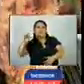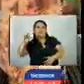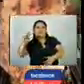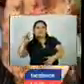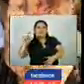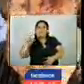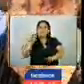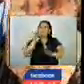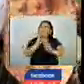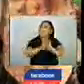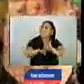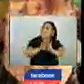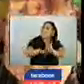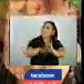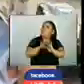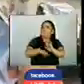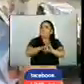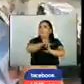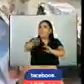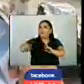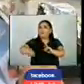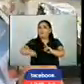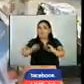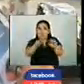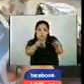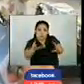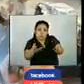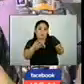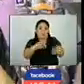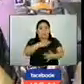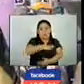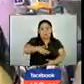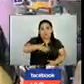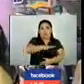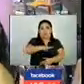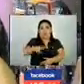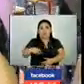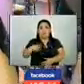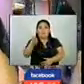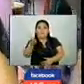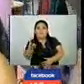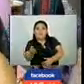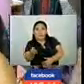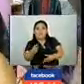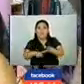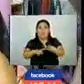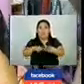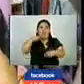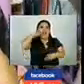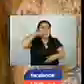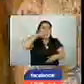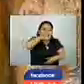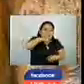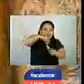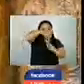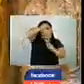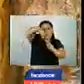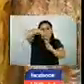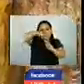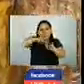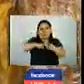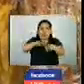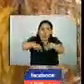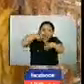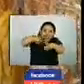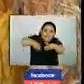precios bien módicos para que disfrute con su familia. Papitas fritas, elotes locos, churritos españoles,